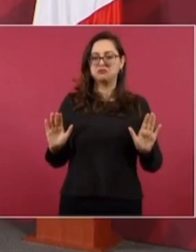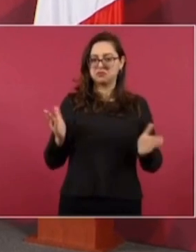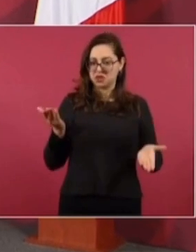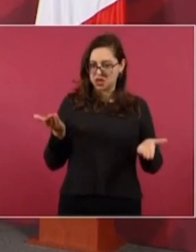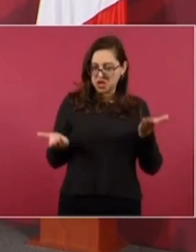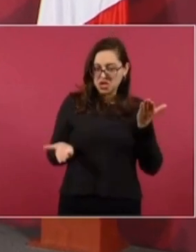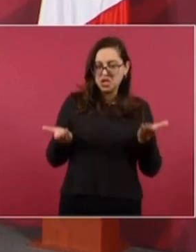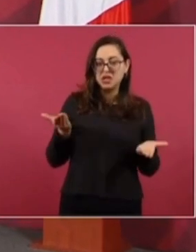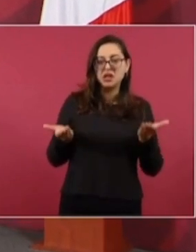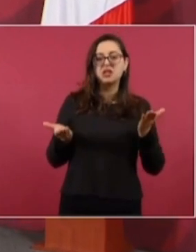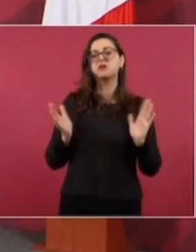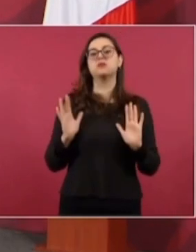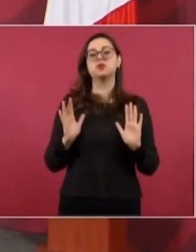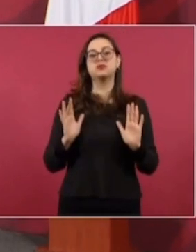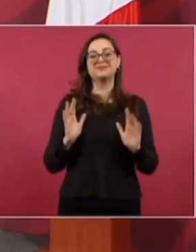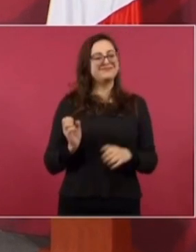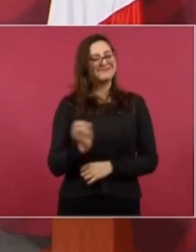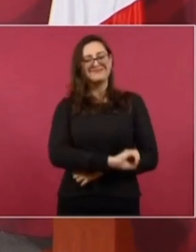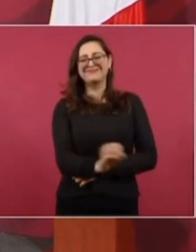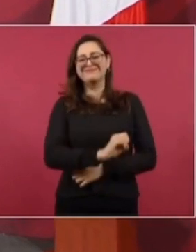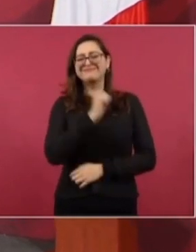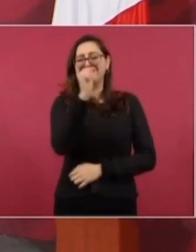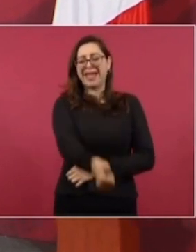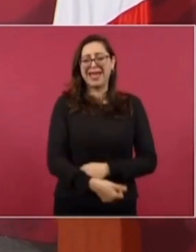con relación a nosotros ninguno